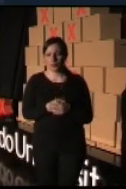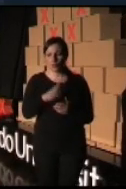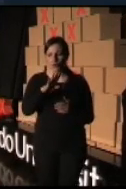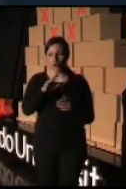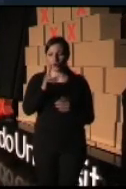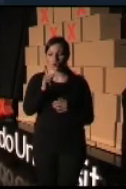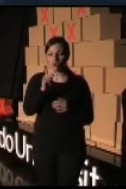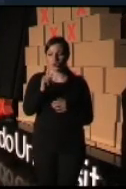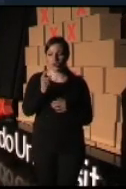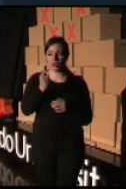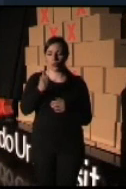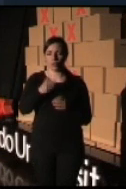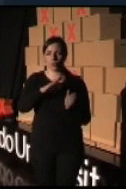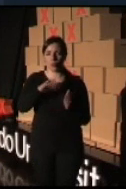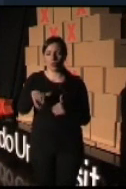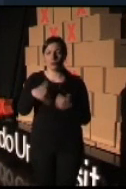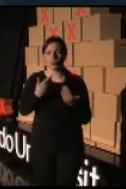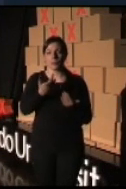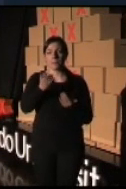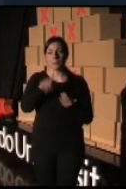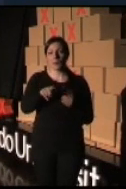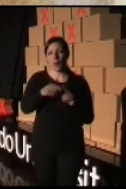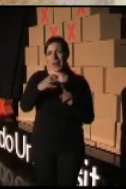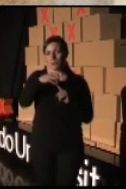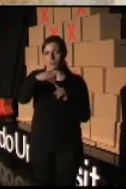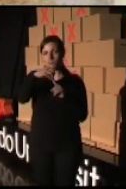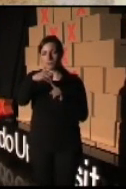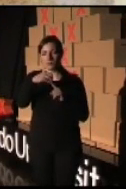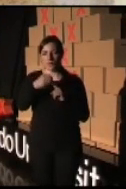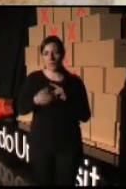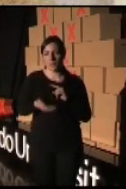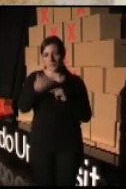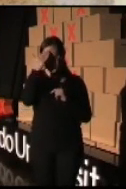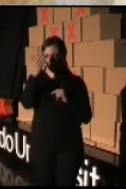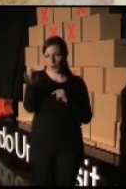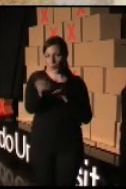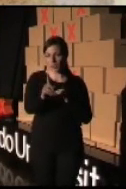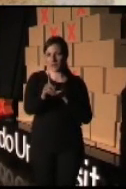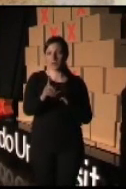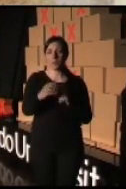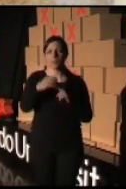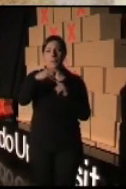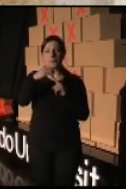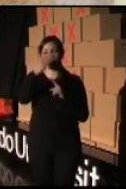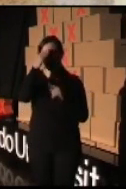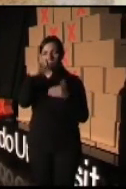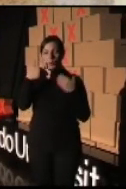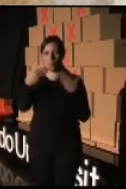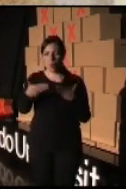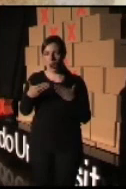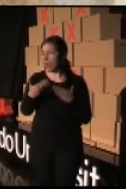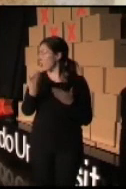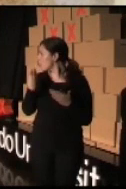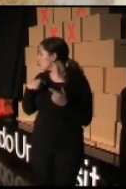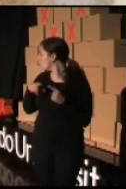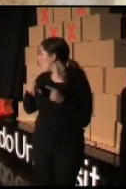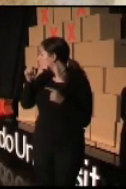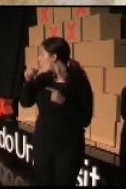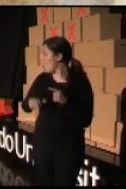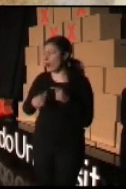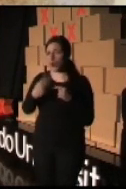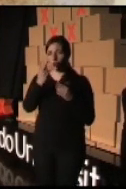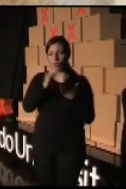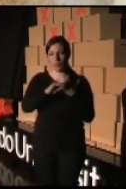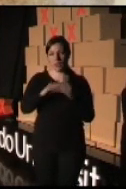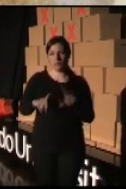bien, todavía este no es el hito fundamental. El hito fundamental es esto. Esta es la segunda vez que sale esta imagen hoy, o una